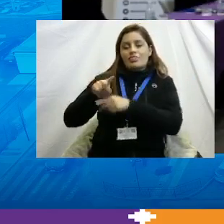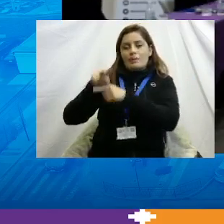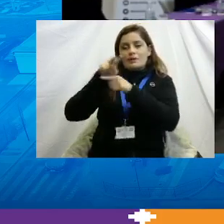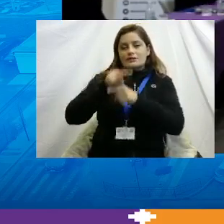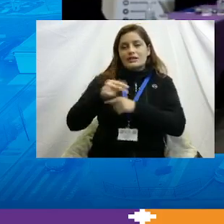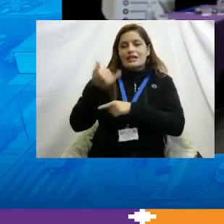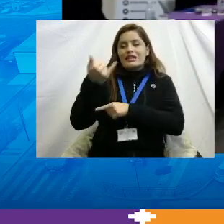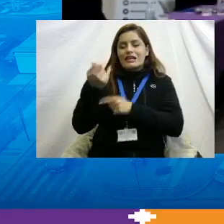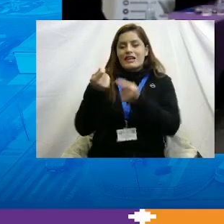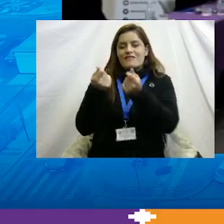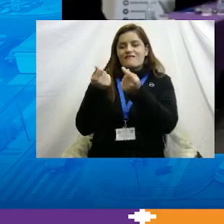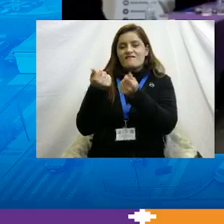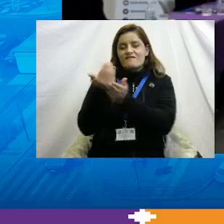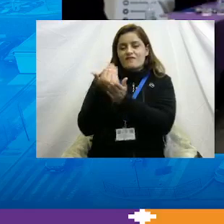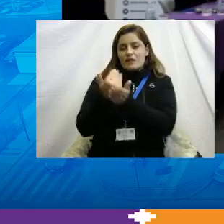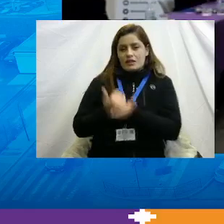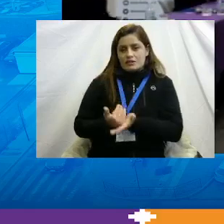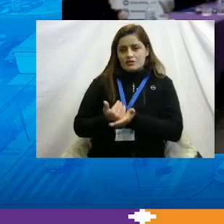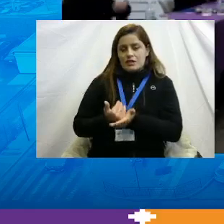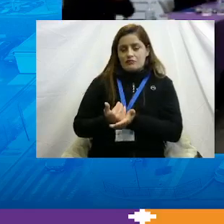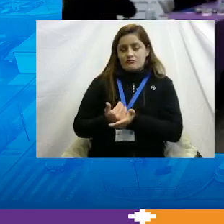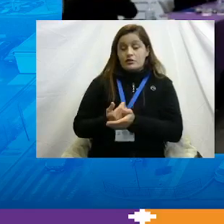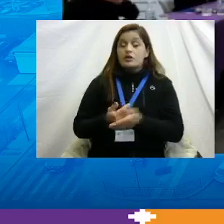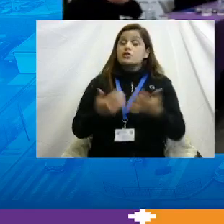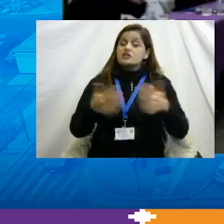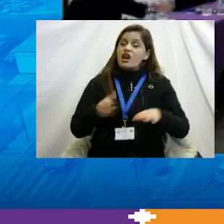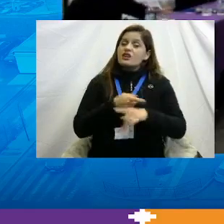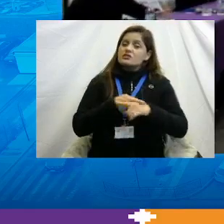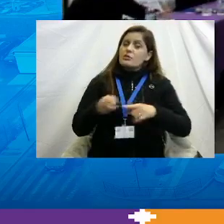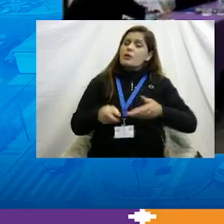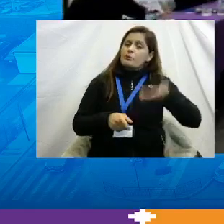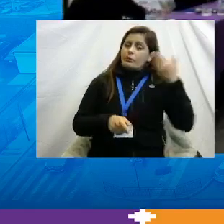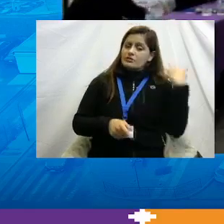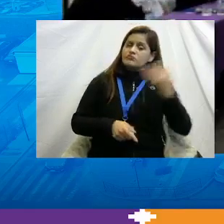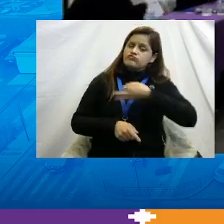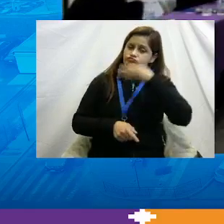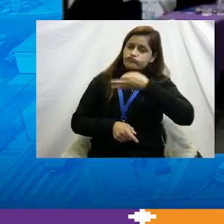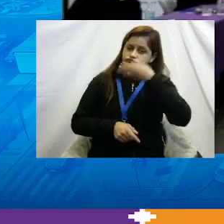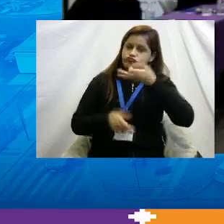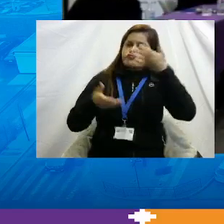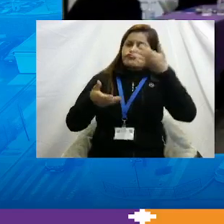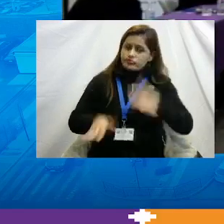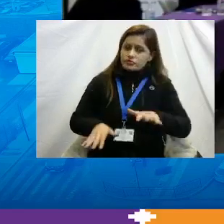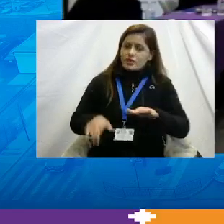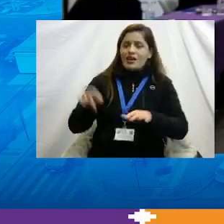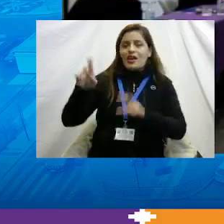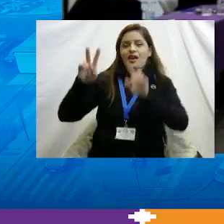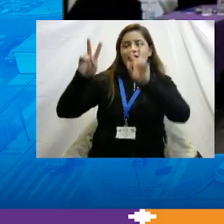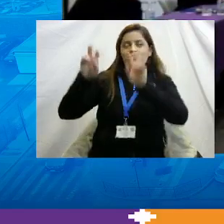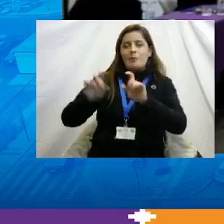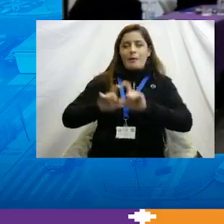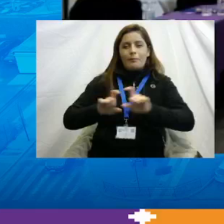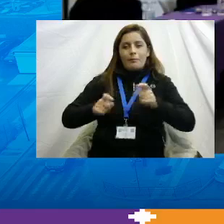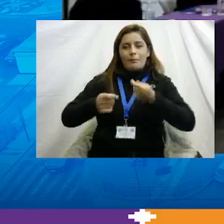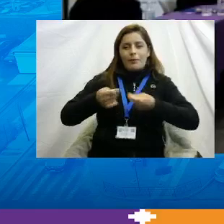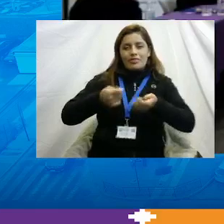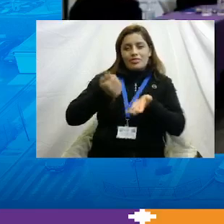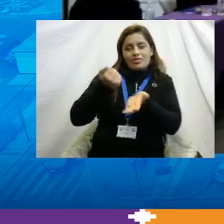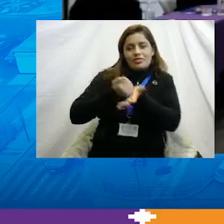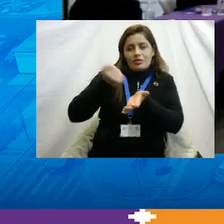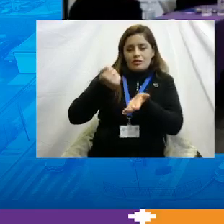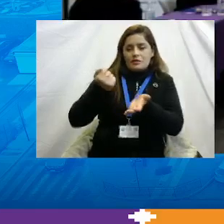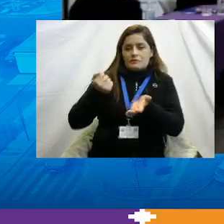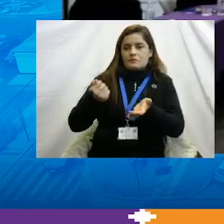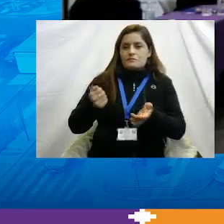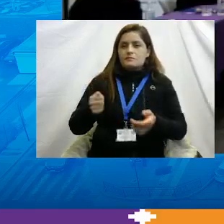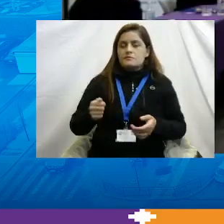complementar en relación a lo ya expuesto la semana pasada sobre este punto. De hecho, hoy día también hay en tabla una